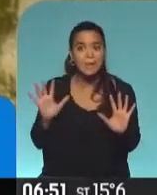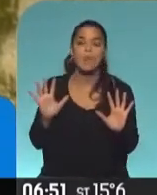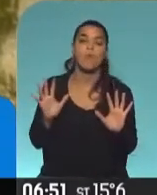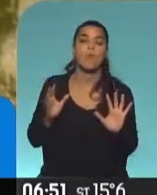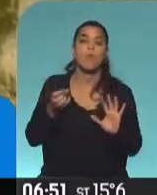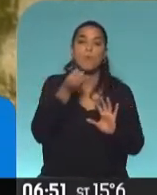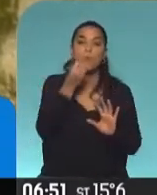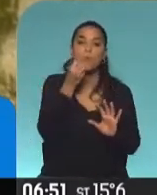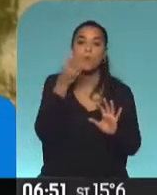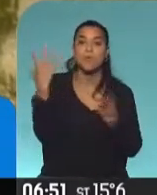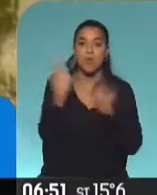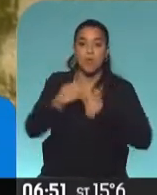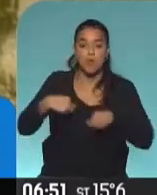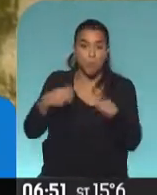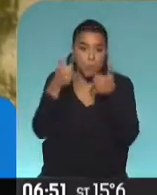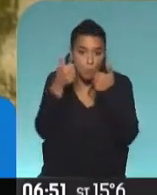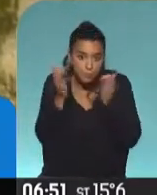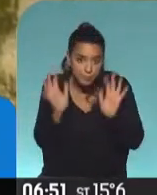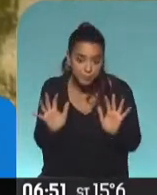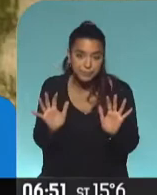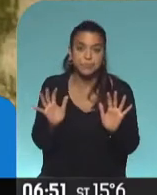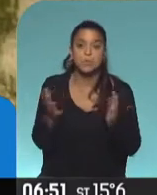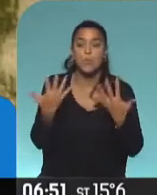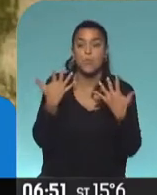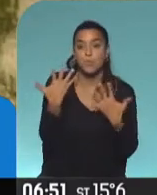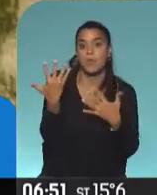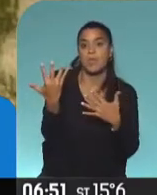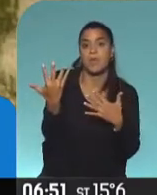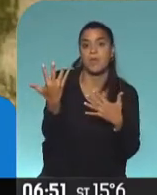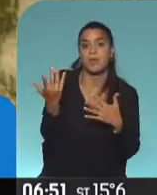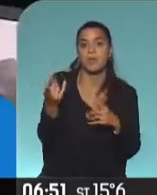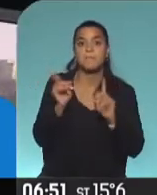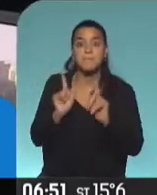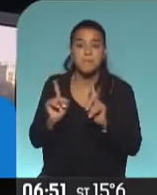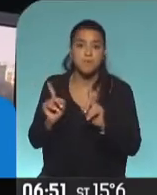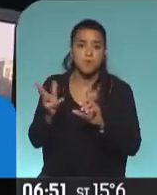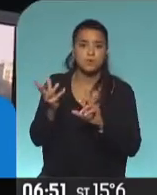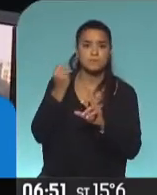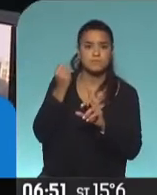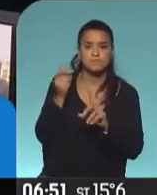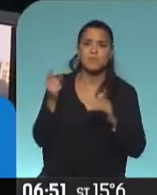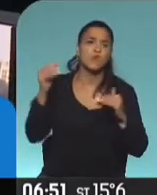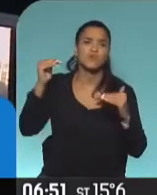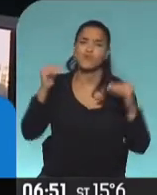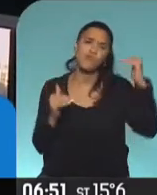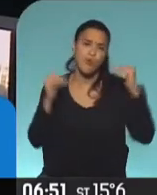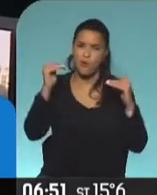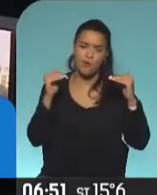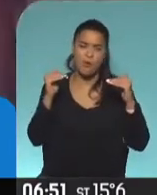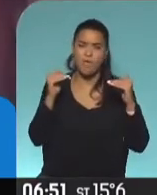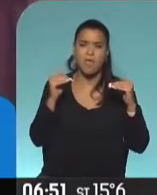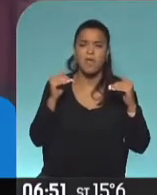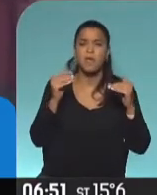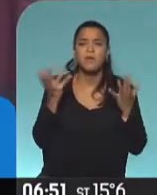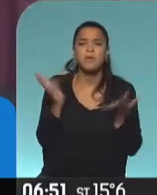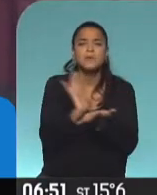cualquier beneficio que pueda extraerse de ellas no compensa